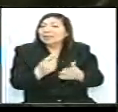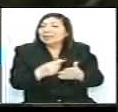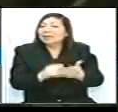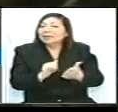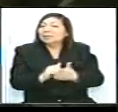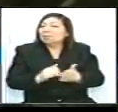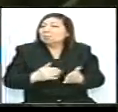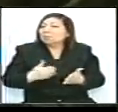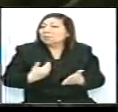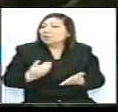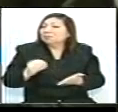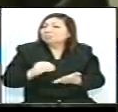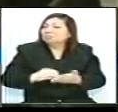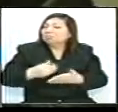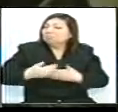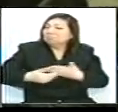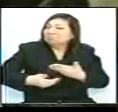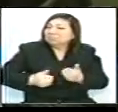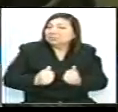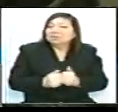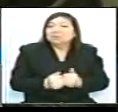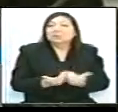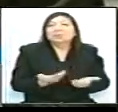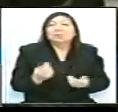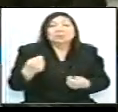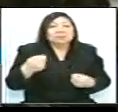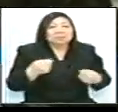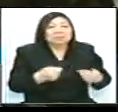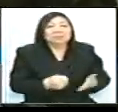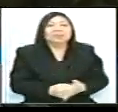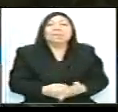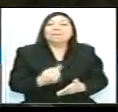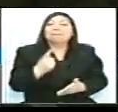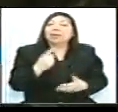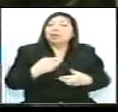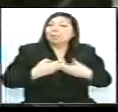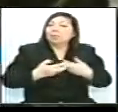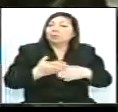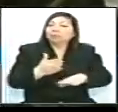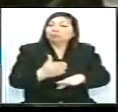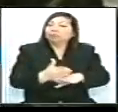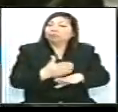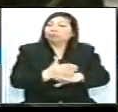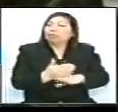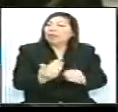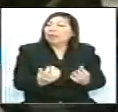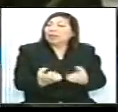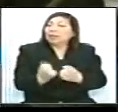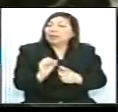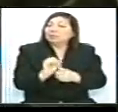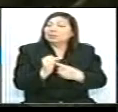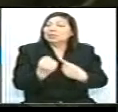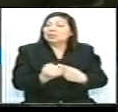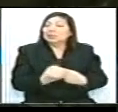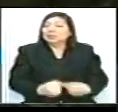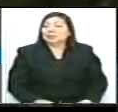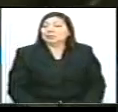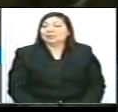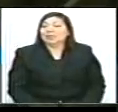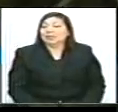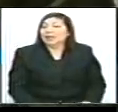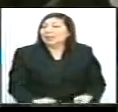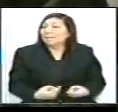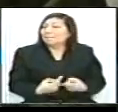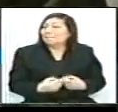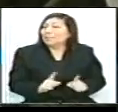que podrían generar ingresos como canon para promover el desarrollo económico y social. Sin